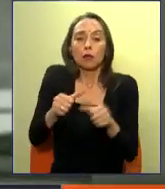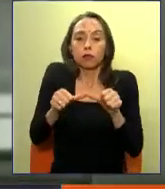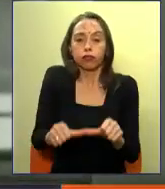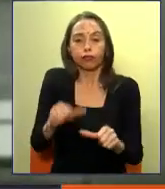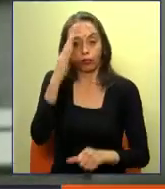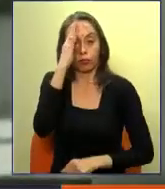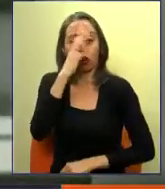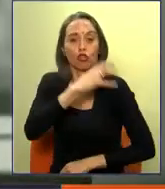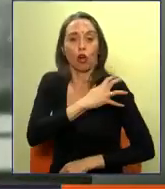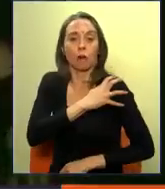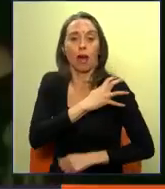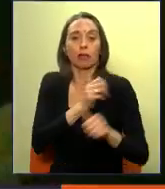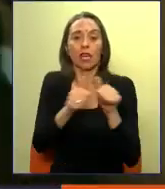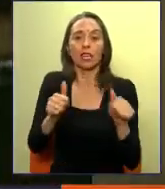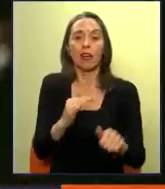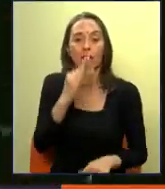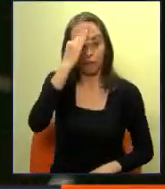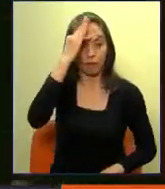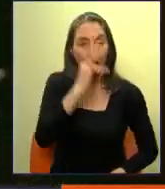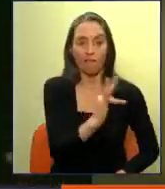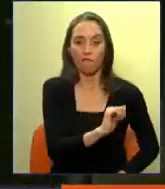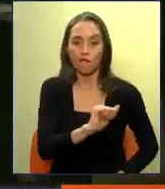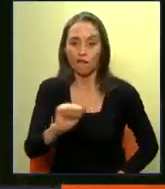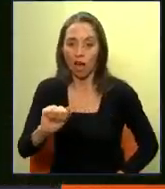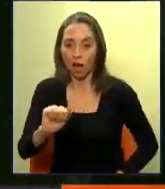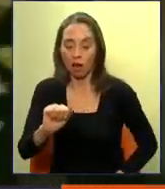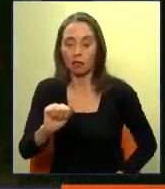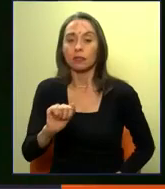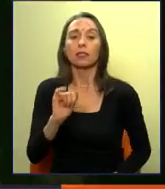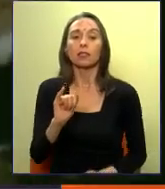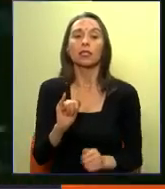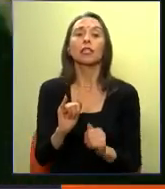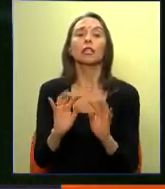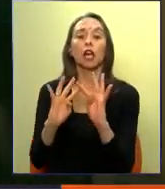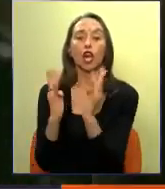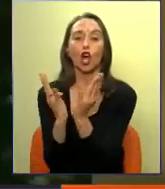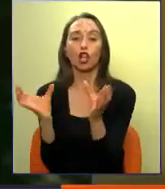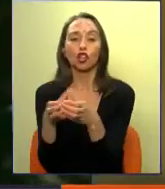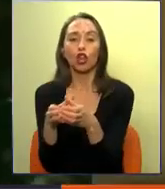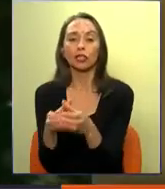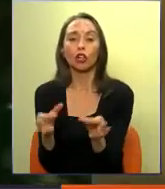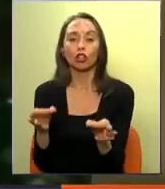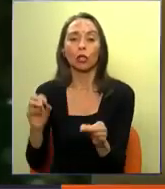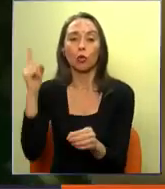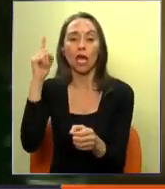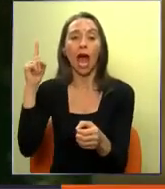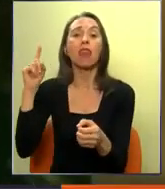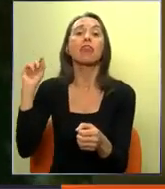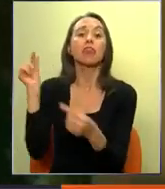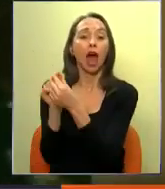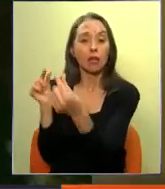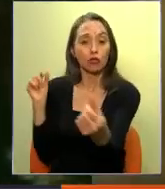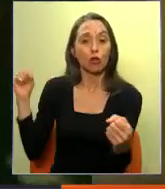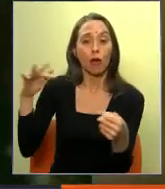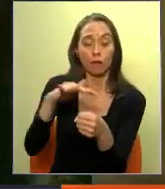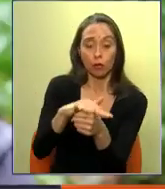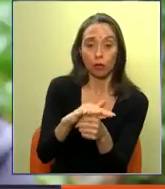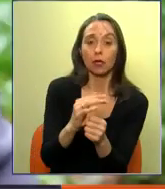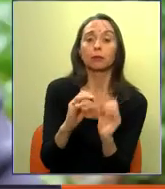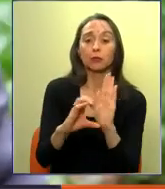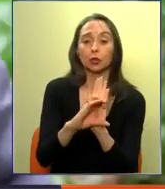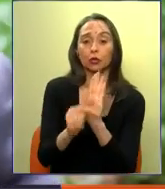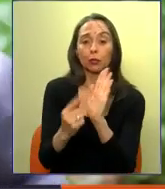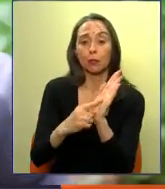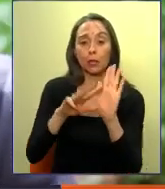comandantes en jefe de las Fuerzas Armadas y se creaba un influyente Consejo de Seguridad Nacional. La Constitución de 1980,